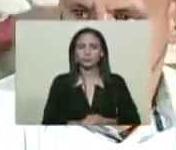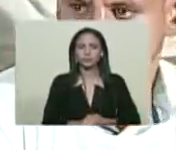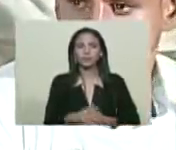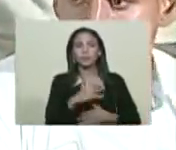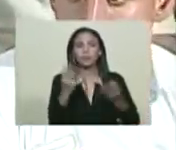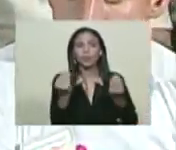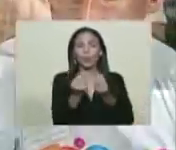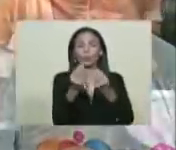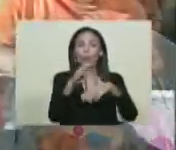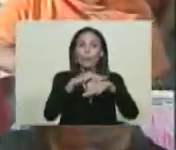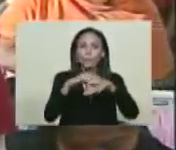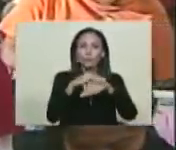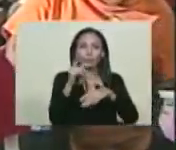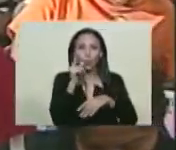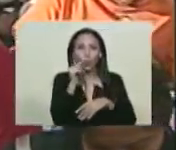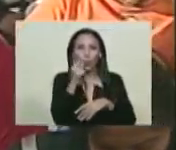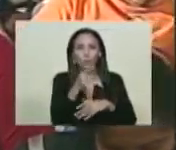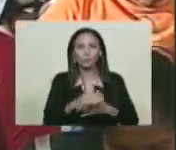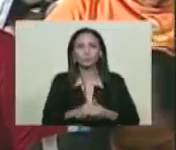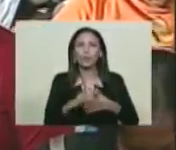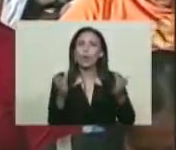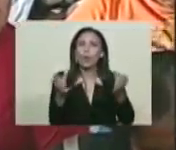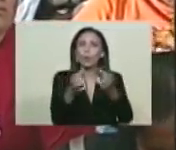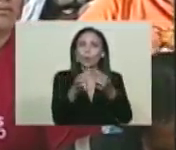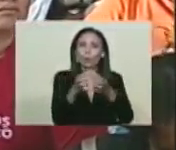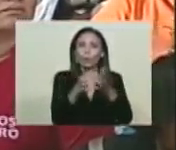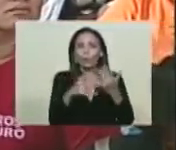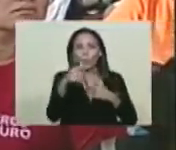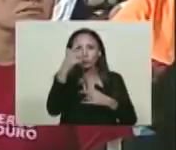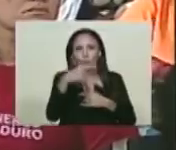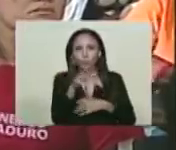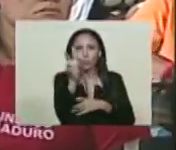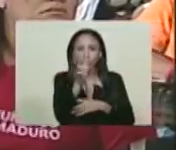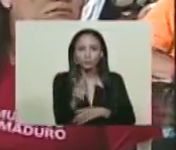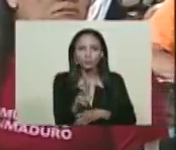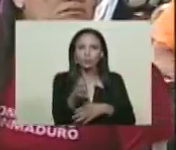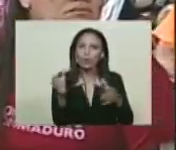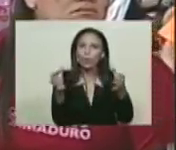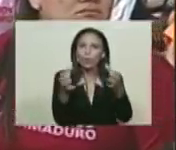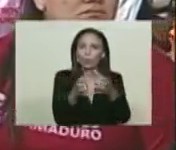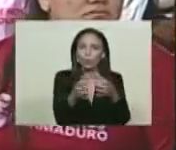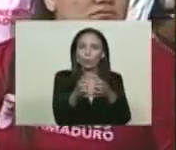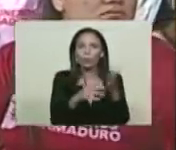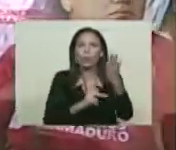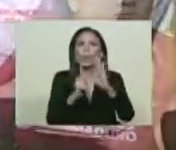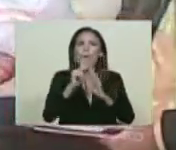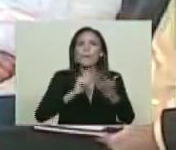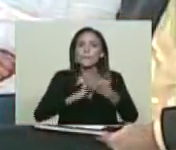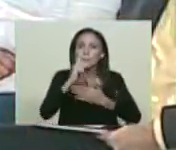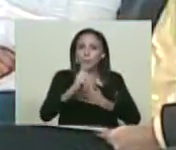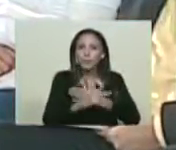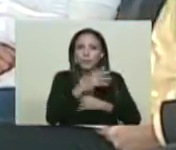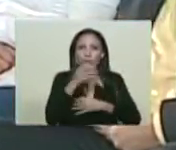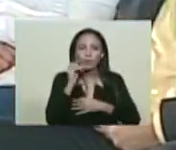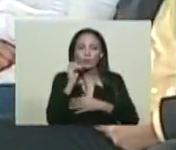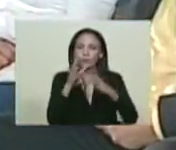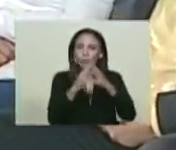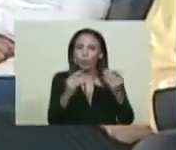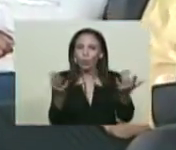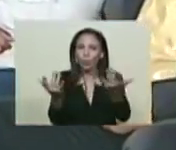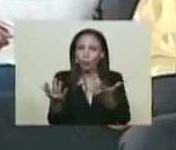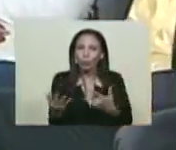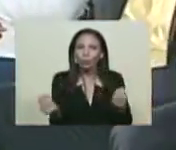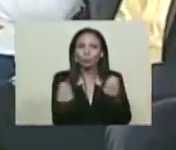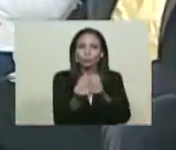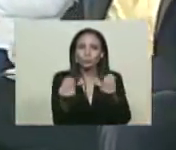junto al ministro, junto al movimiento Somos Venezuela, junto al movimiento del Plan Chamba Juvenil, todos, junto al